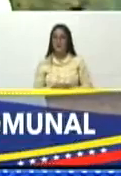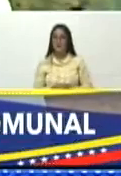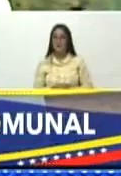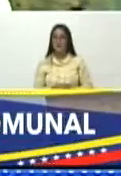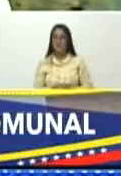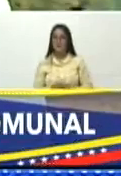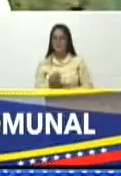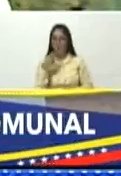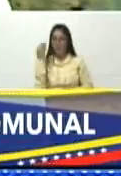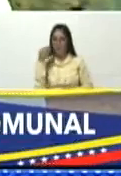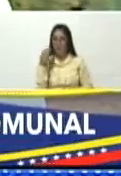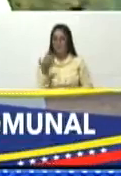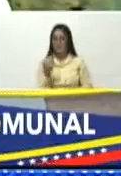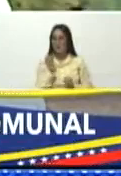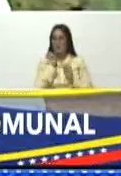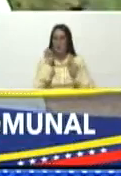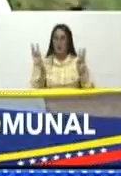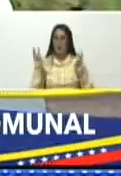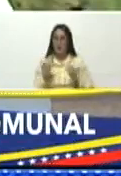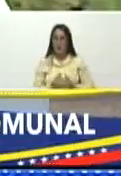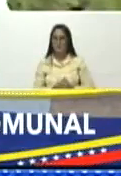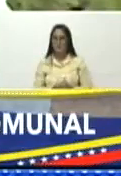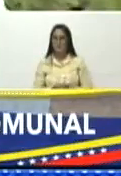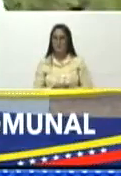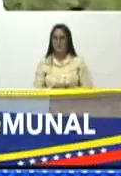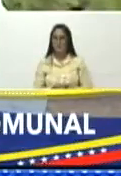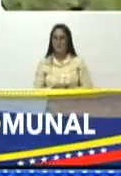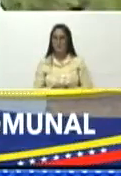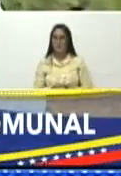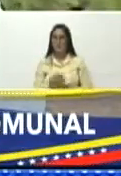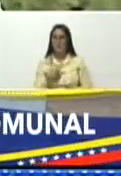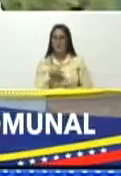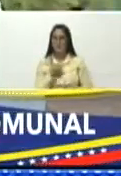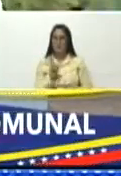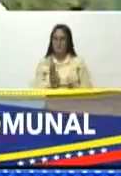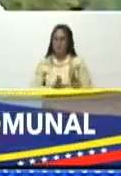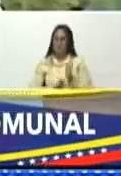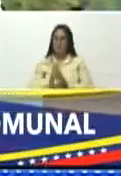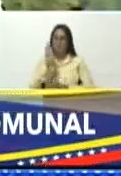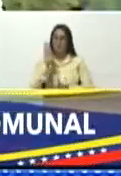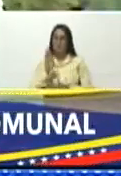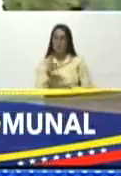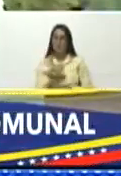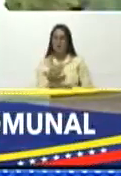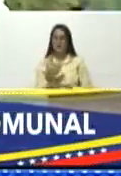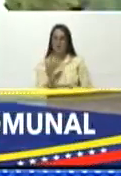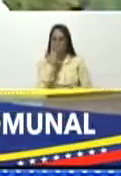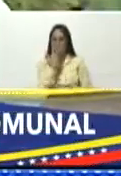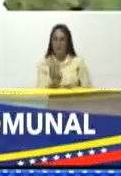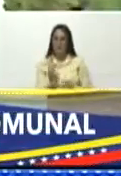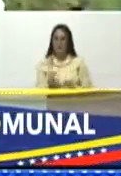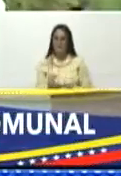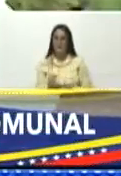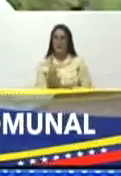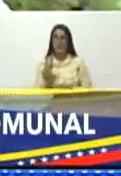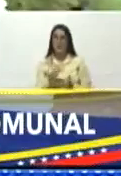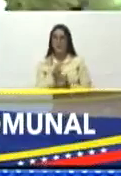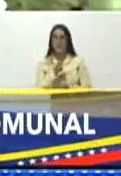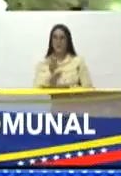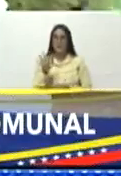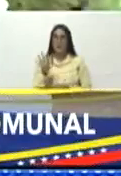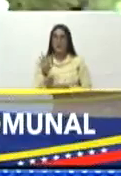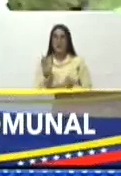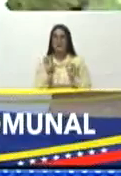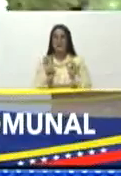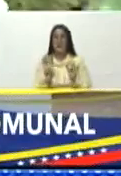¿qué te parece? Naguará. Nosotros tenemos que superar la miseria. 2024, miseria